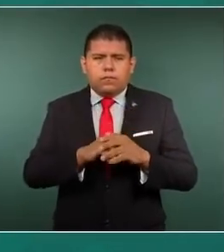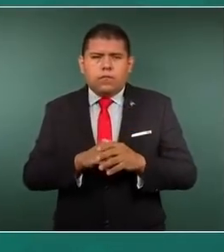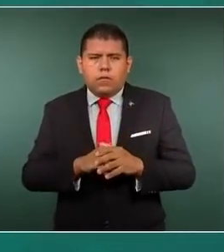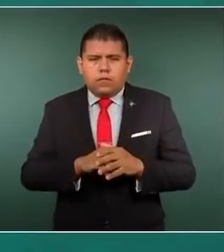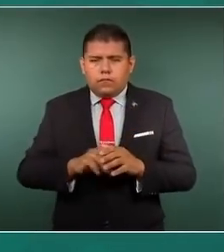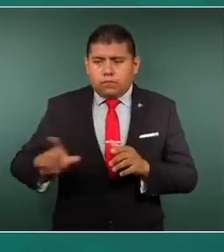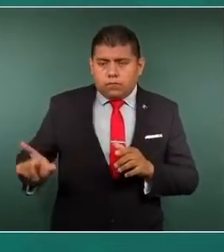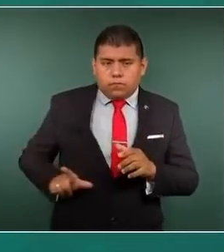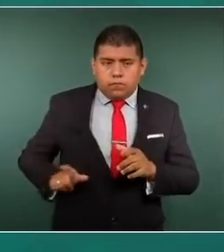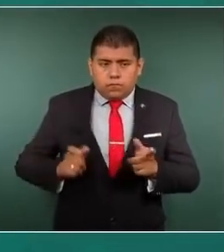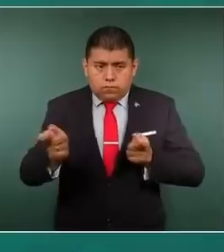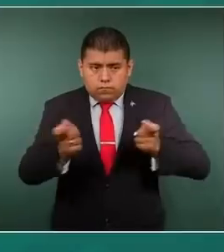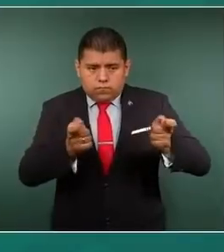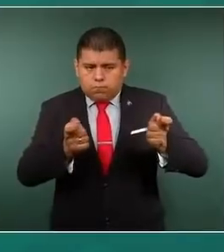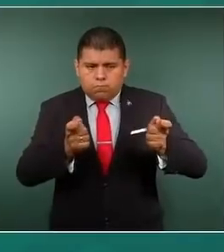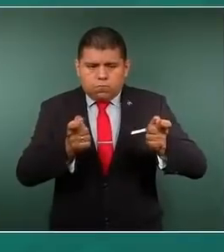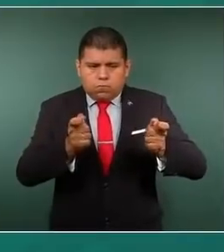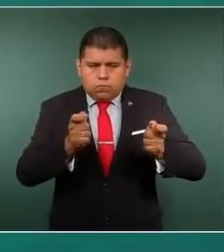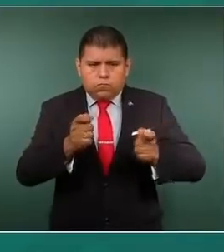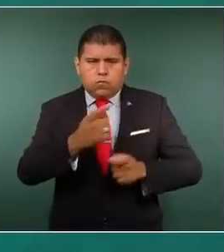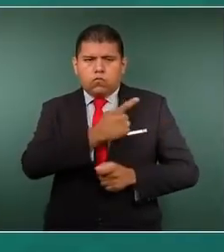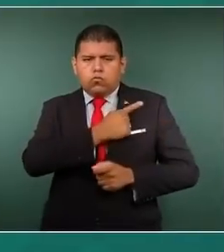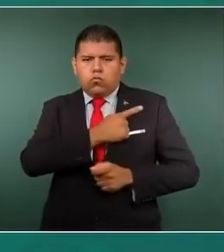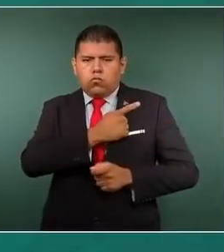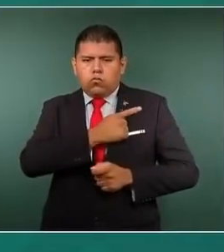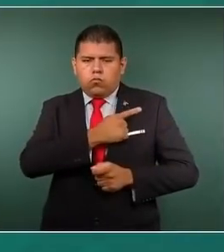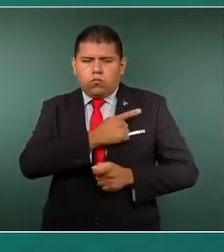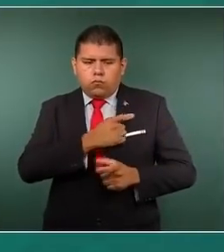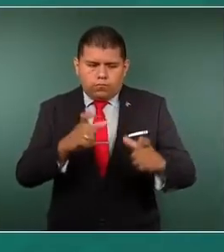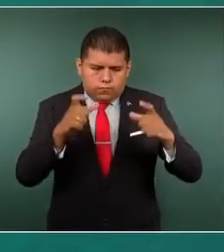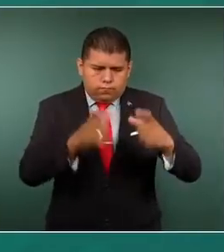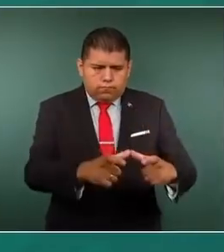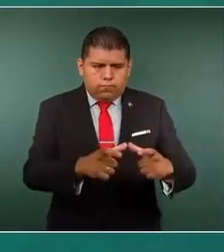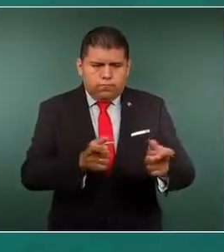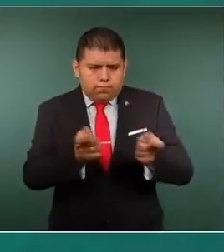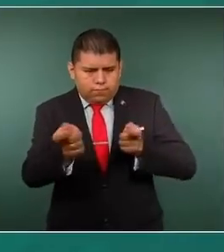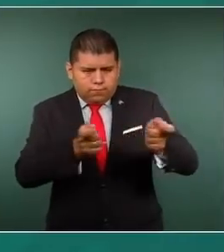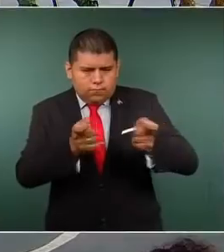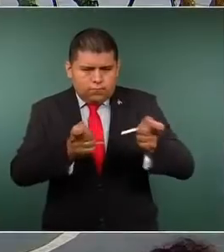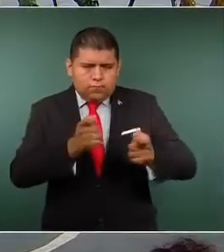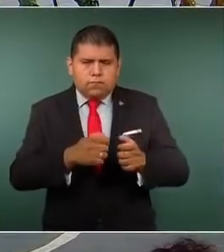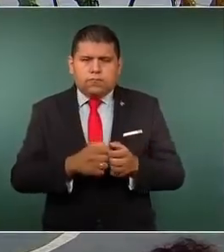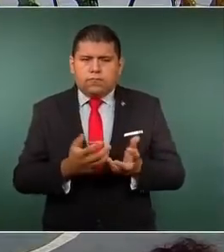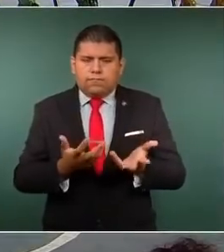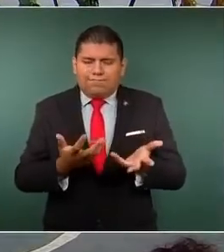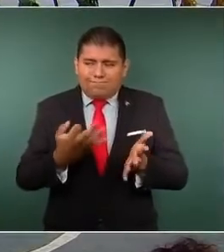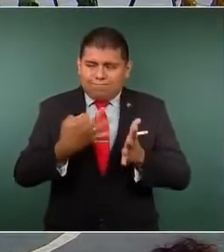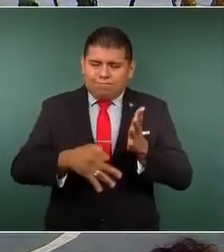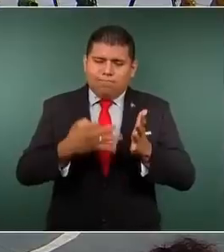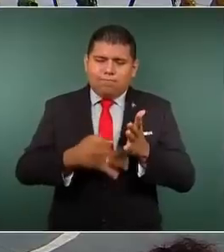cancela se va a cumplir de qué